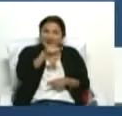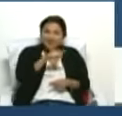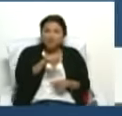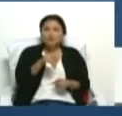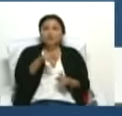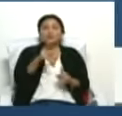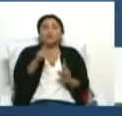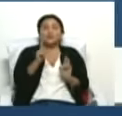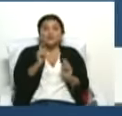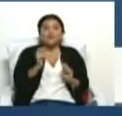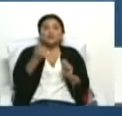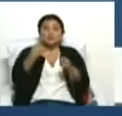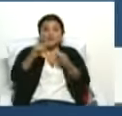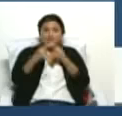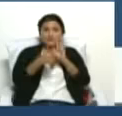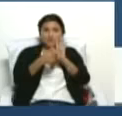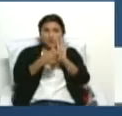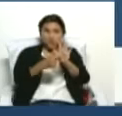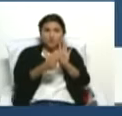lo dije, de una